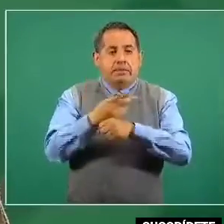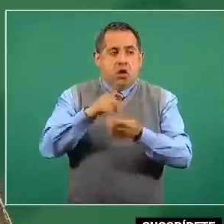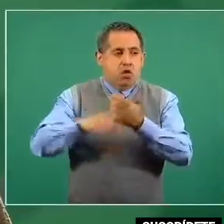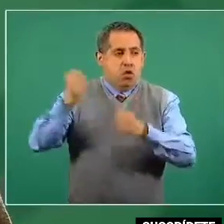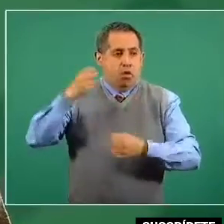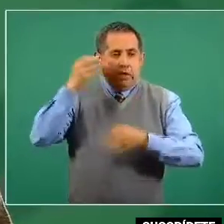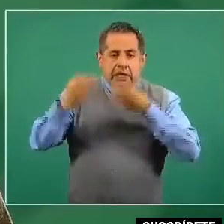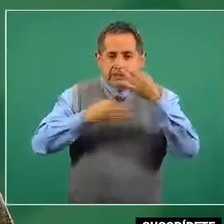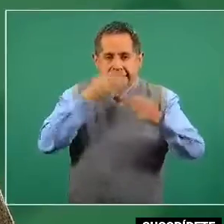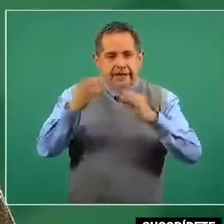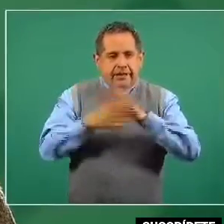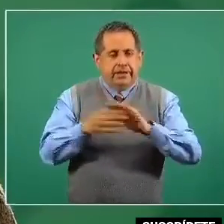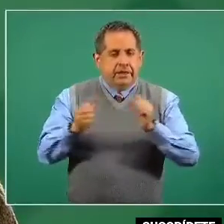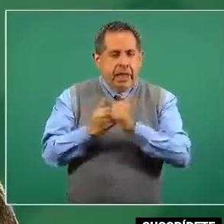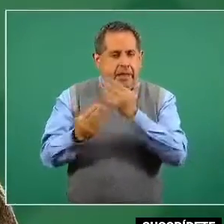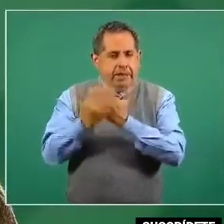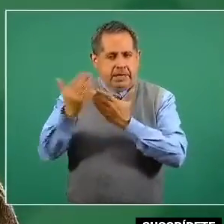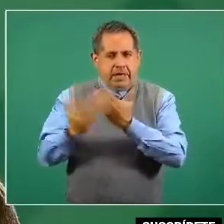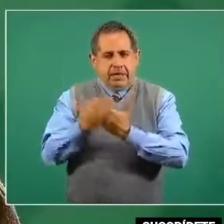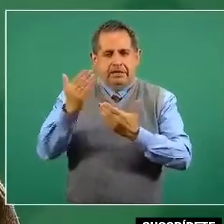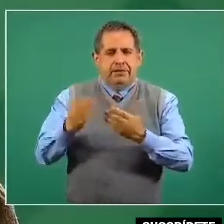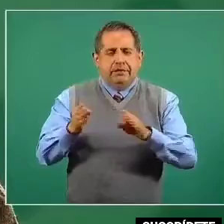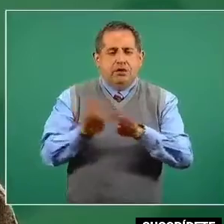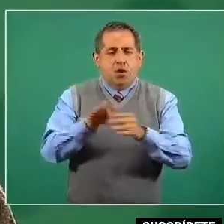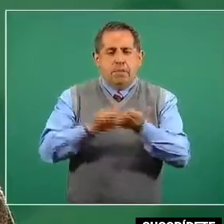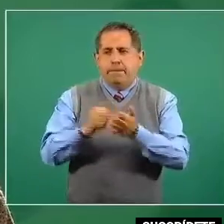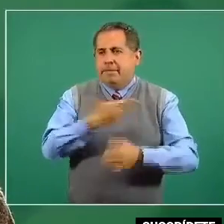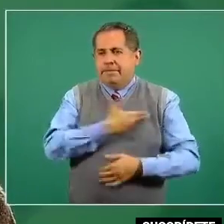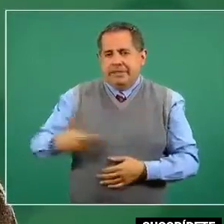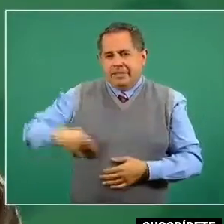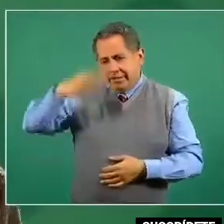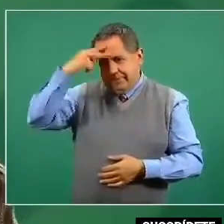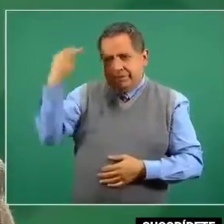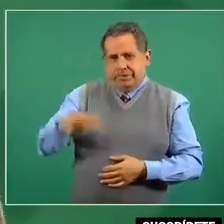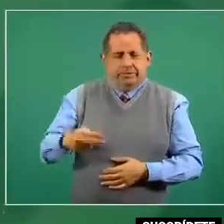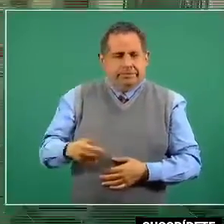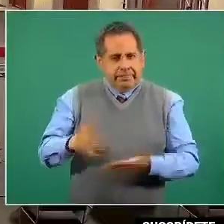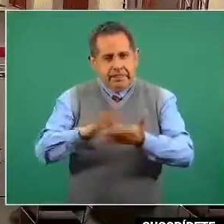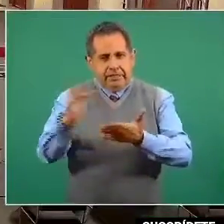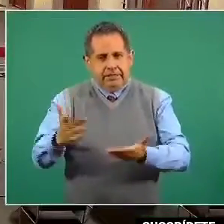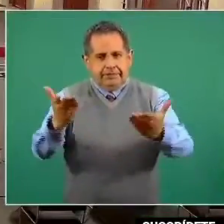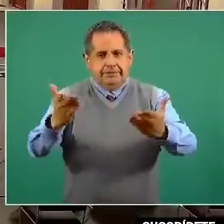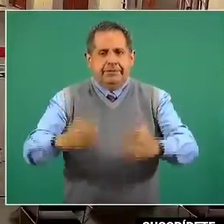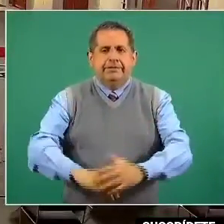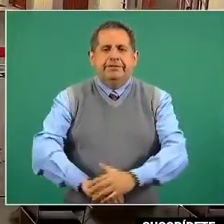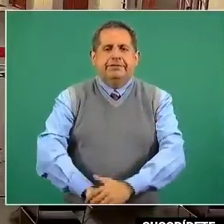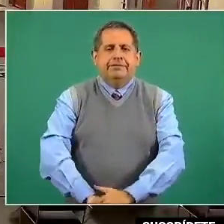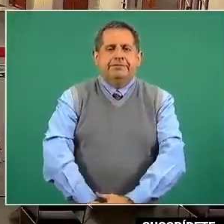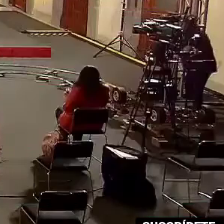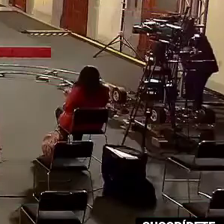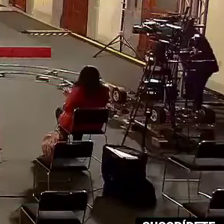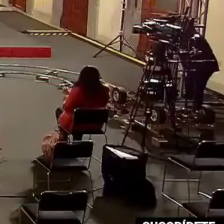conferencia de prensa matutina del presidente de la República. Gracias.